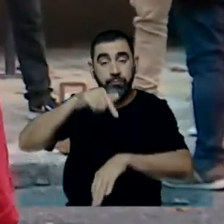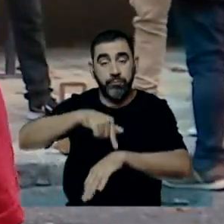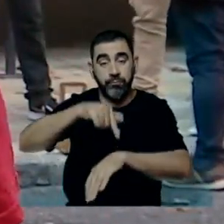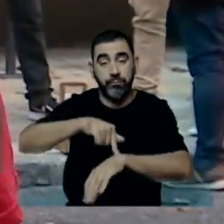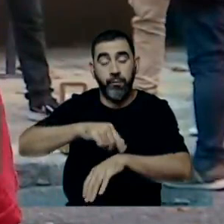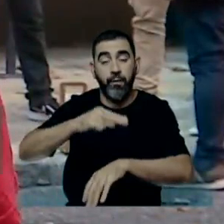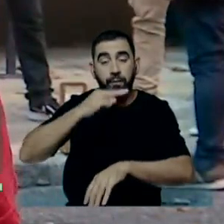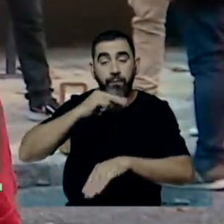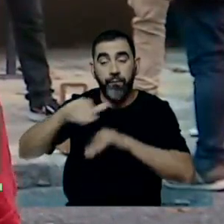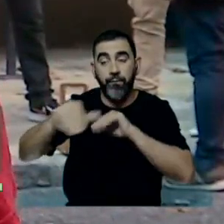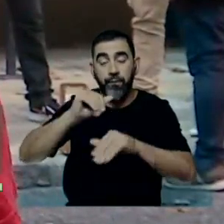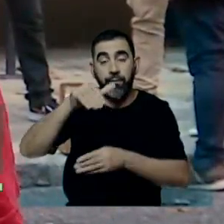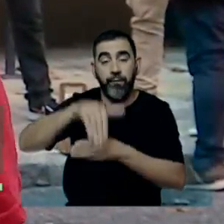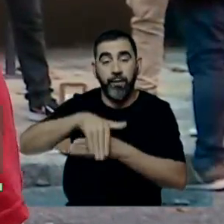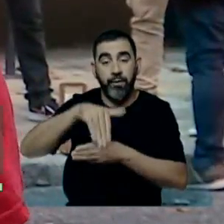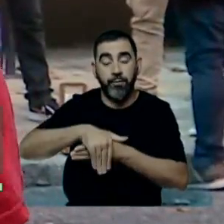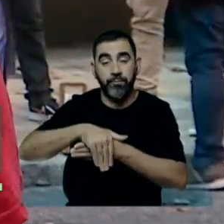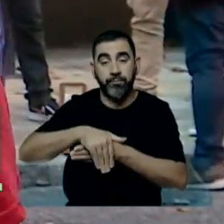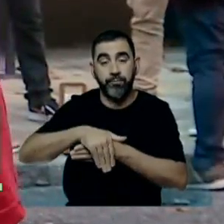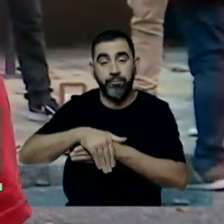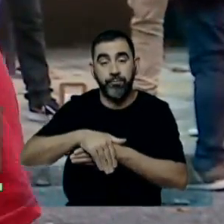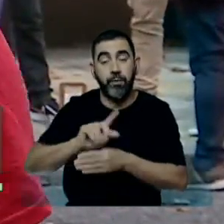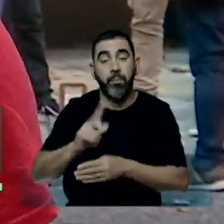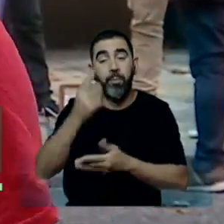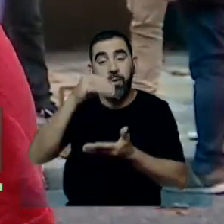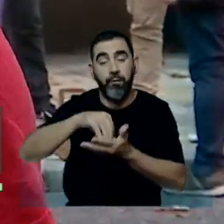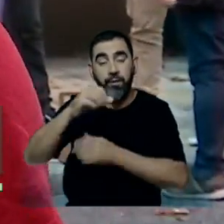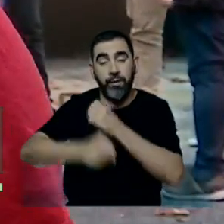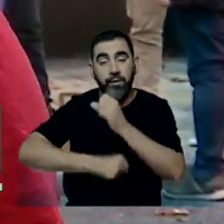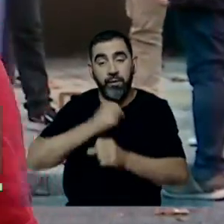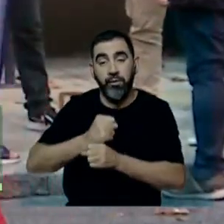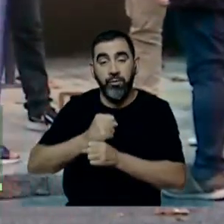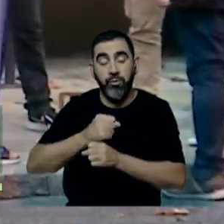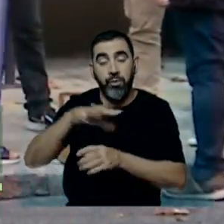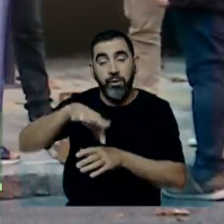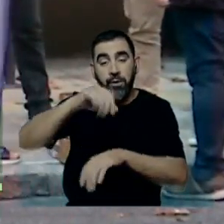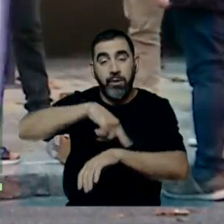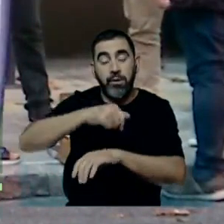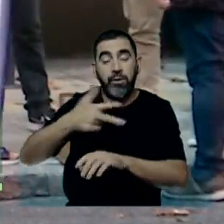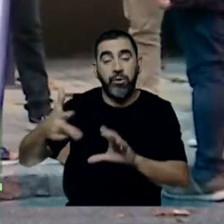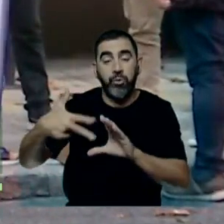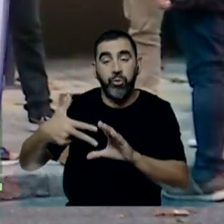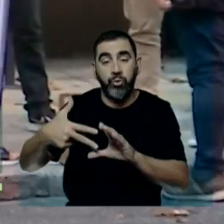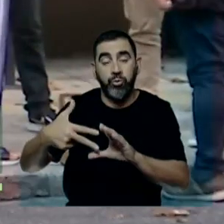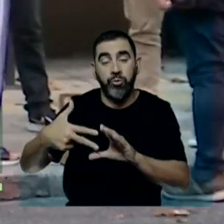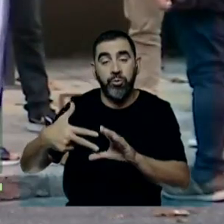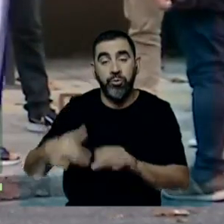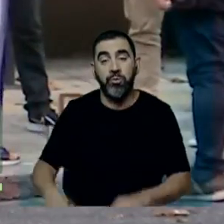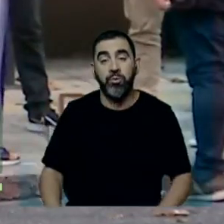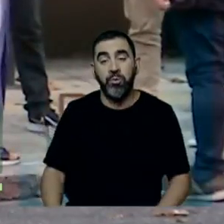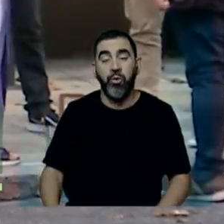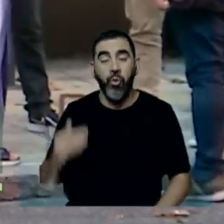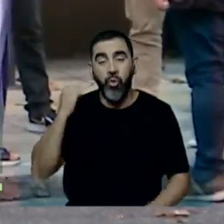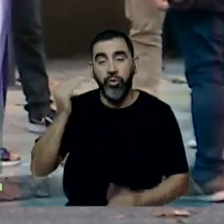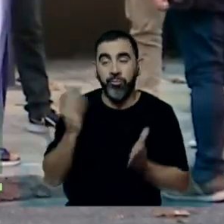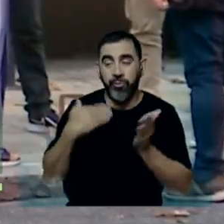día viernes a la tarde. Por primera vez en el año se convoca a una elección virtual asincrónica. Esto significa que los docentes